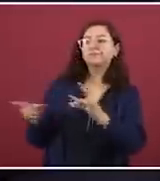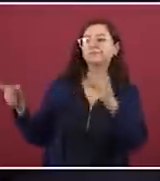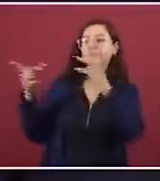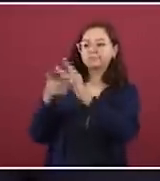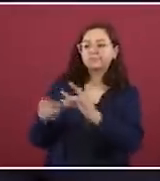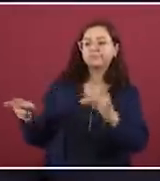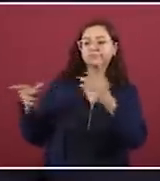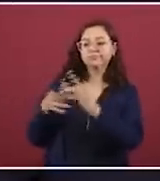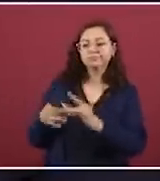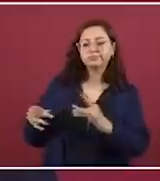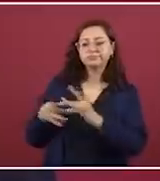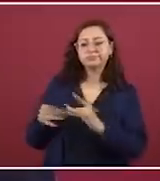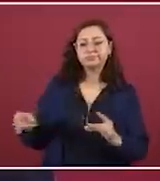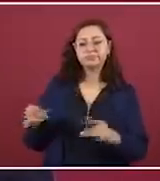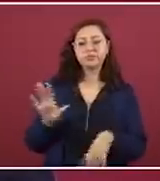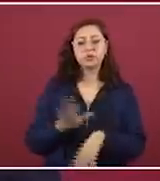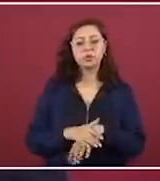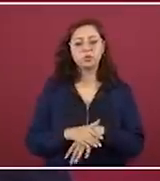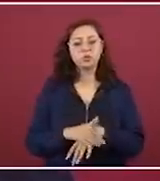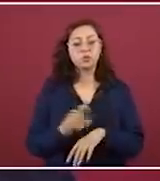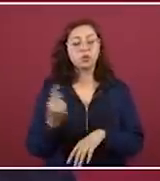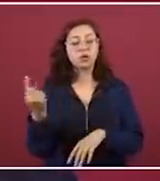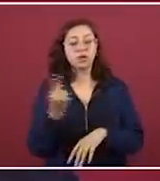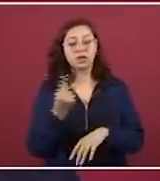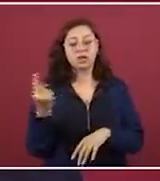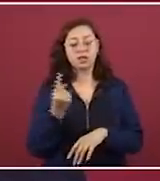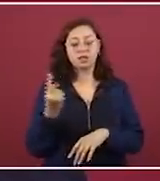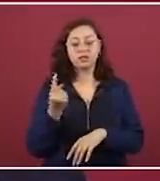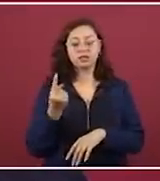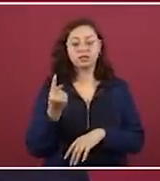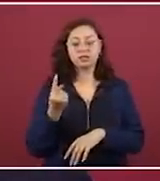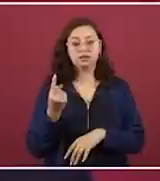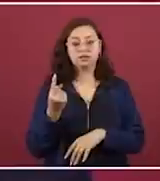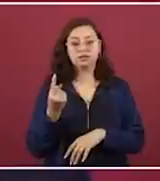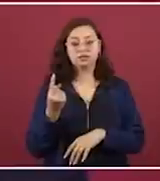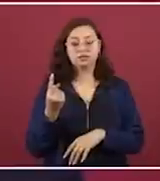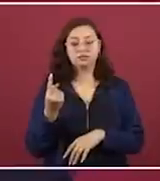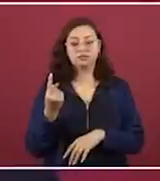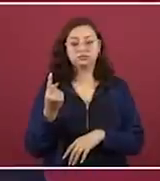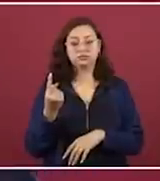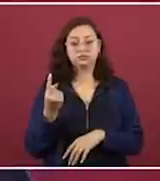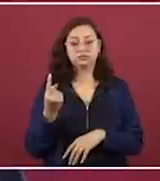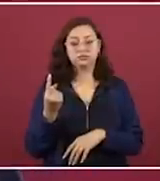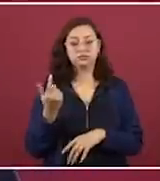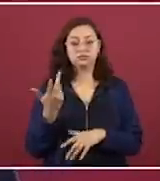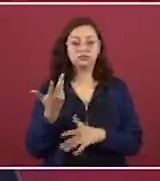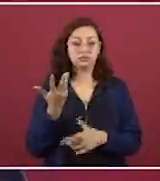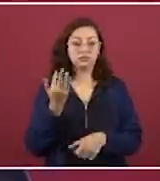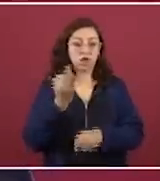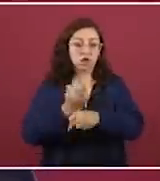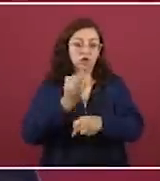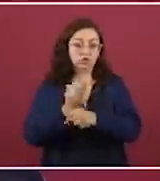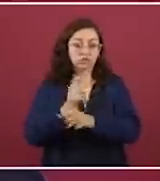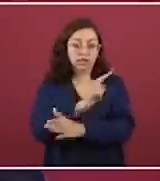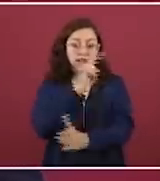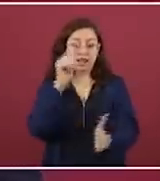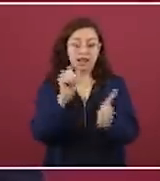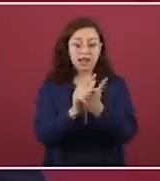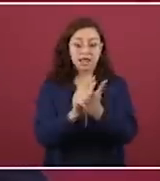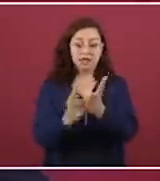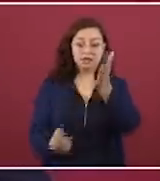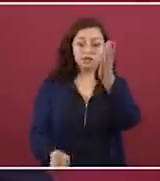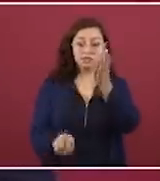porque si se aprueba lo que está ahora en el